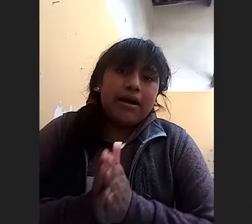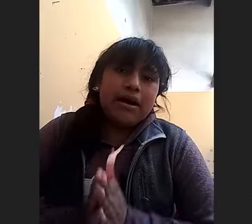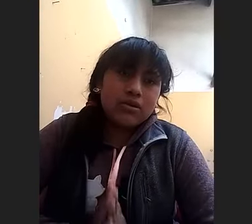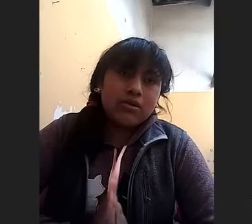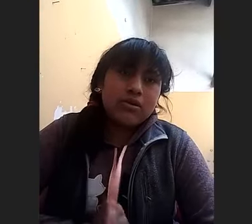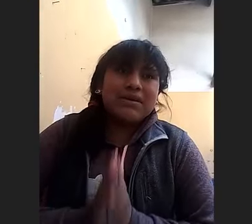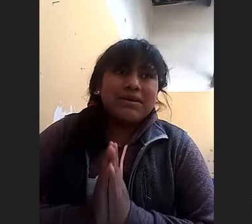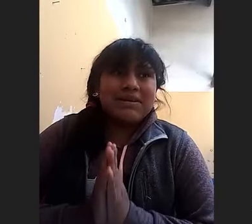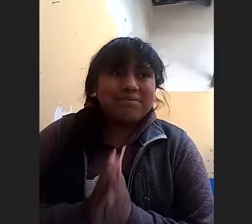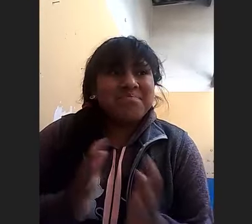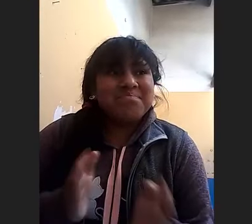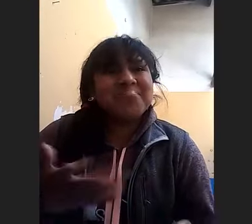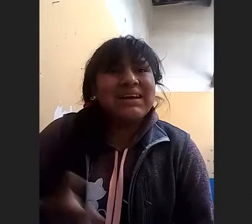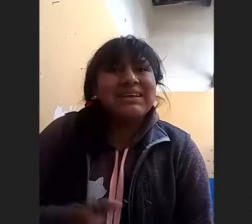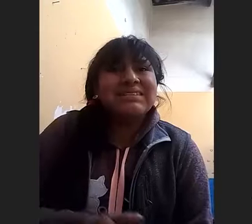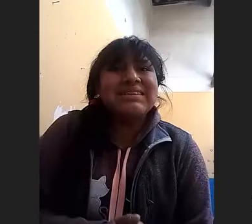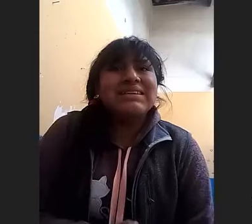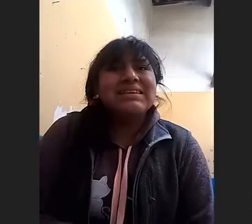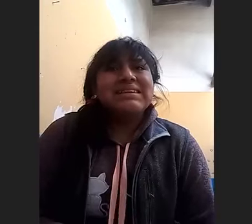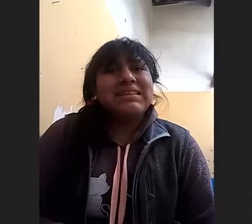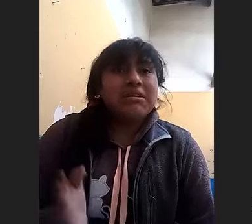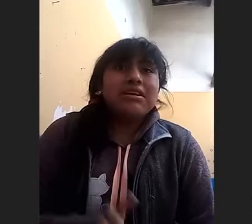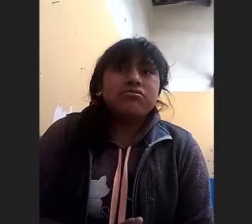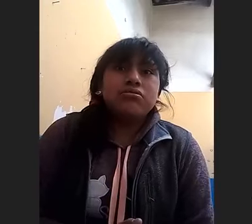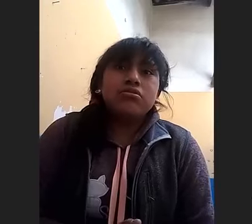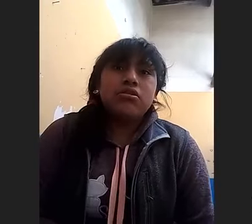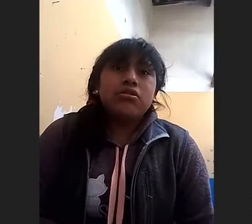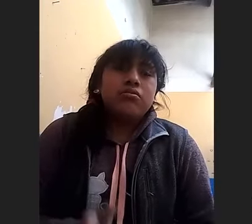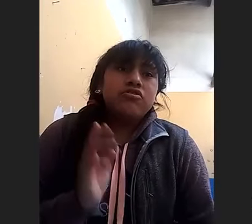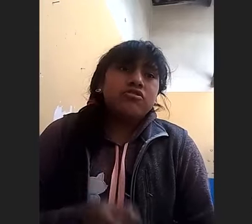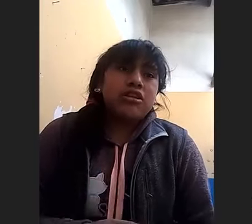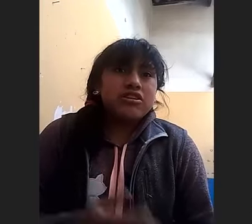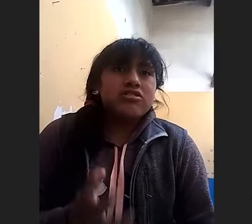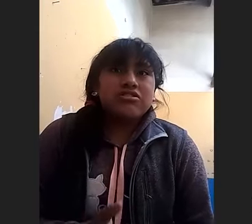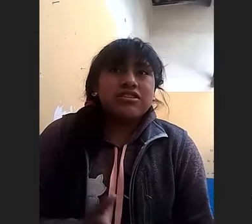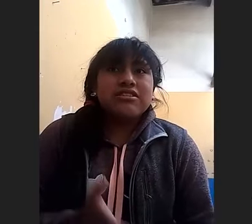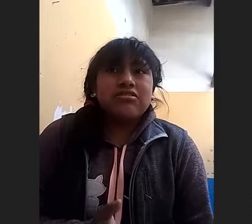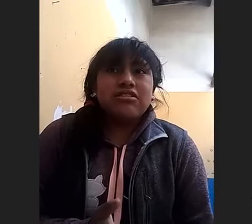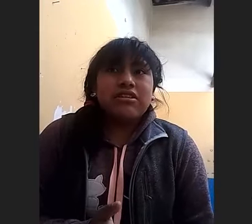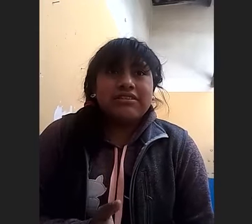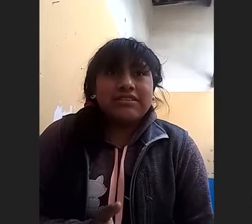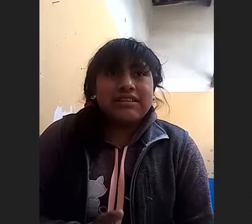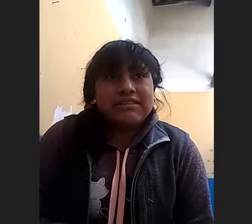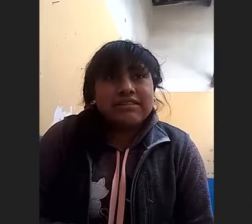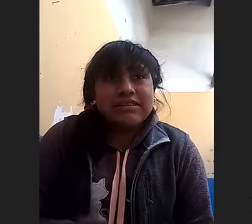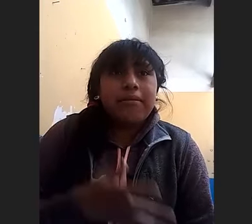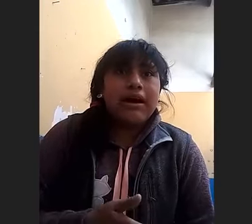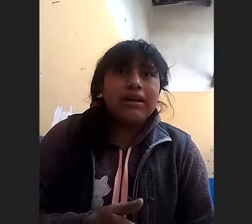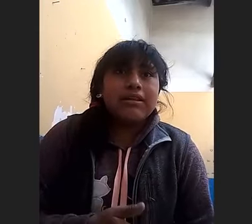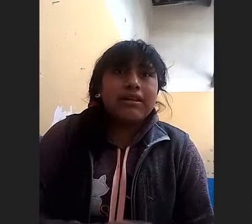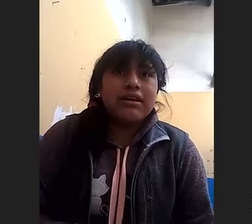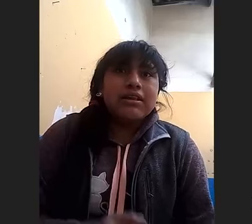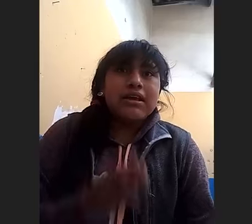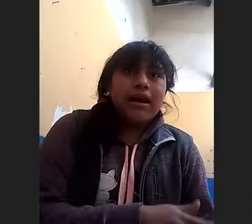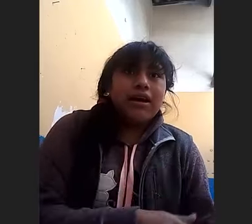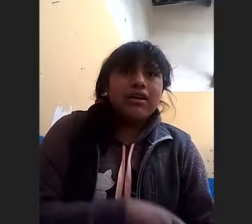trabajando y así y también a estudio muchos de los niños niñas adolescentes que trabajan